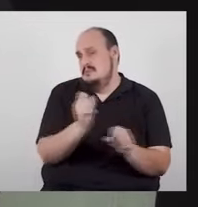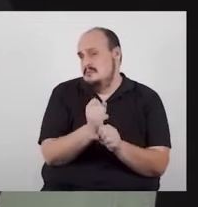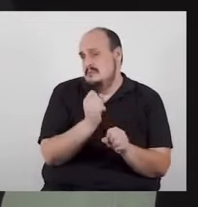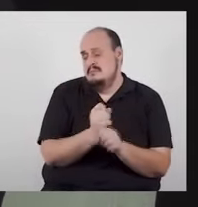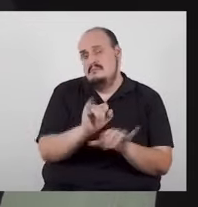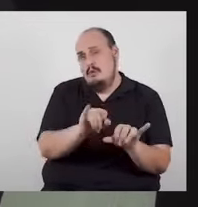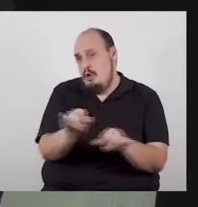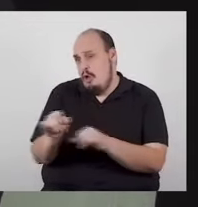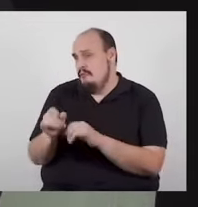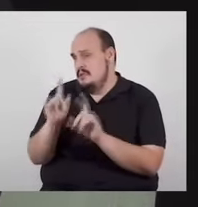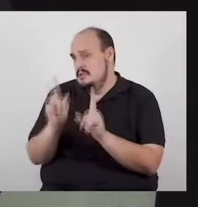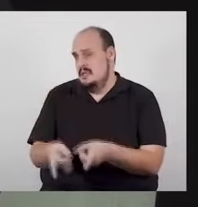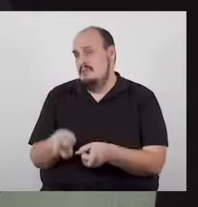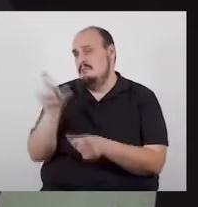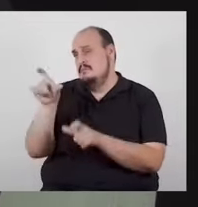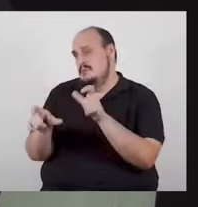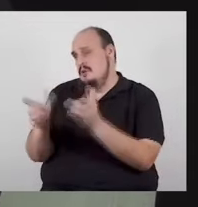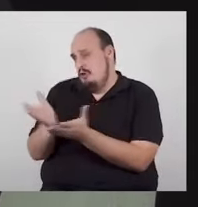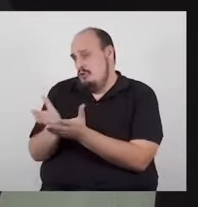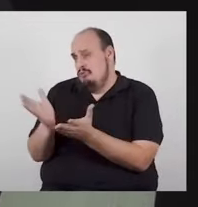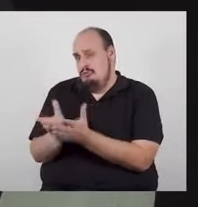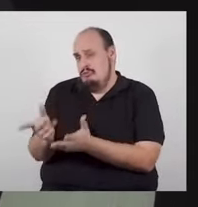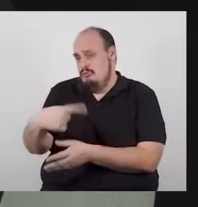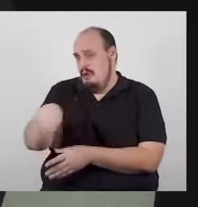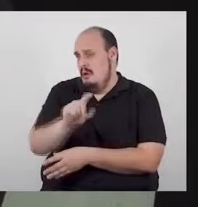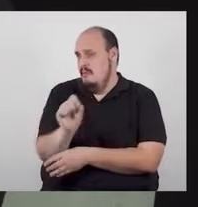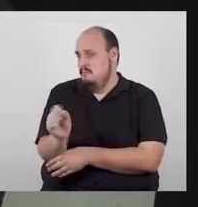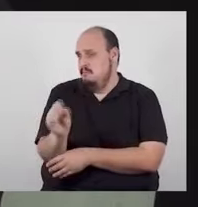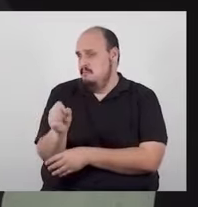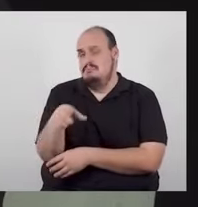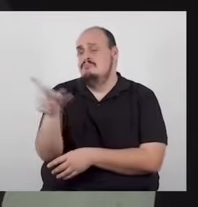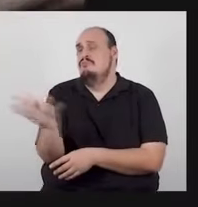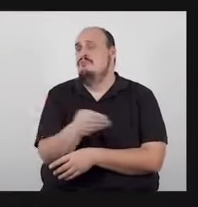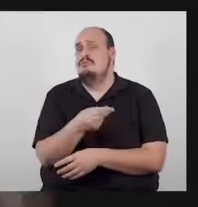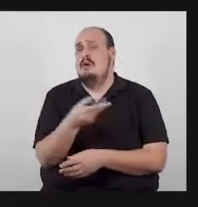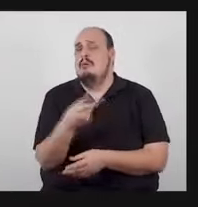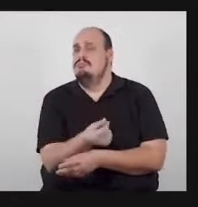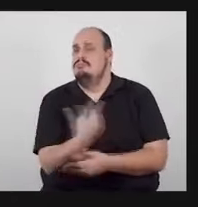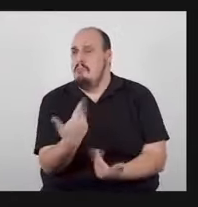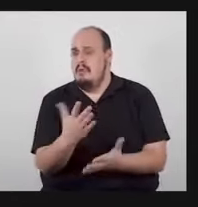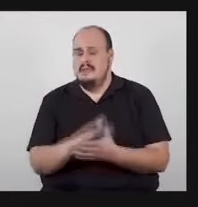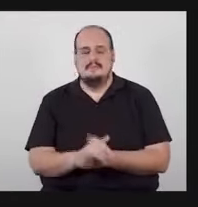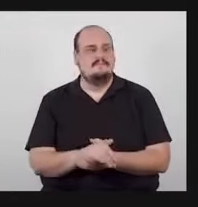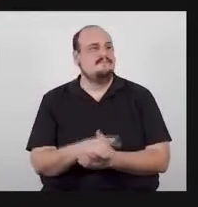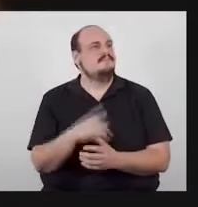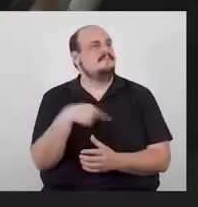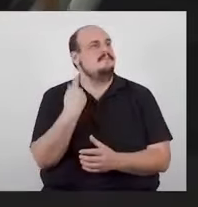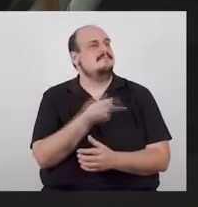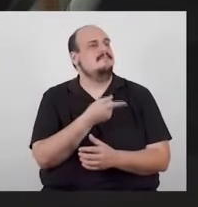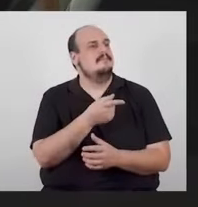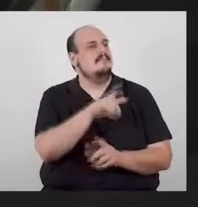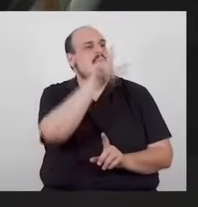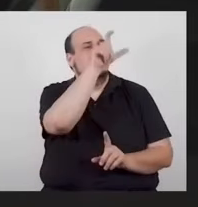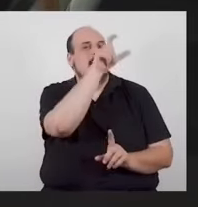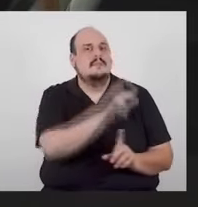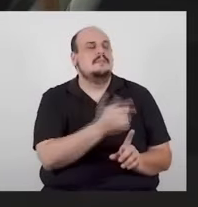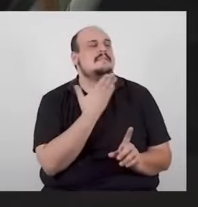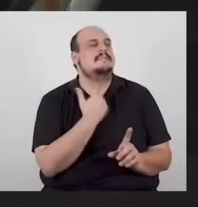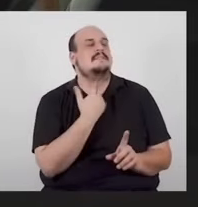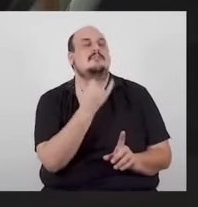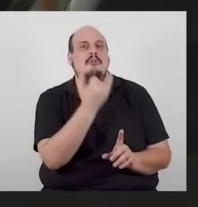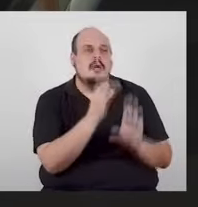los jóvenes, lo que viven los estudiantes, es algo que está al alcance de todos, ¿no? Se habla mucho a veces de tratar al adicto, o qué